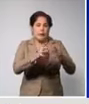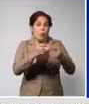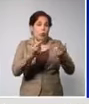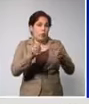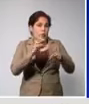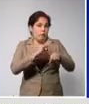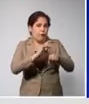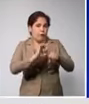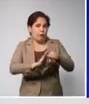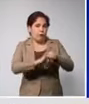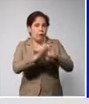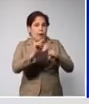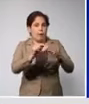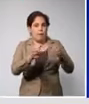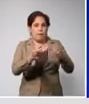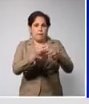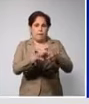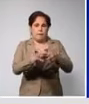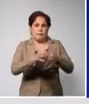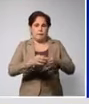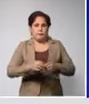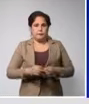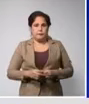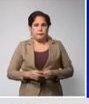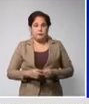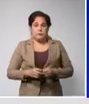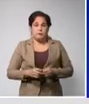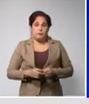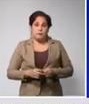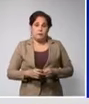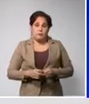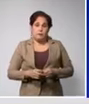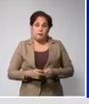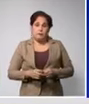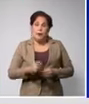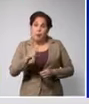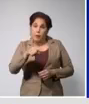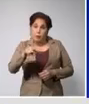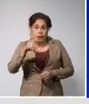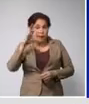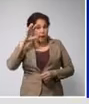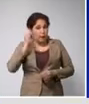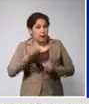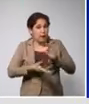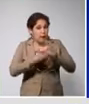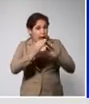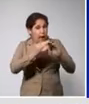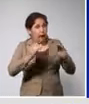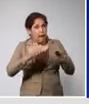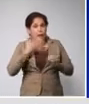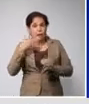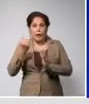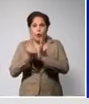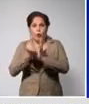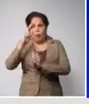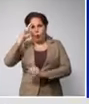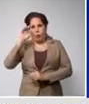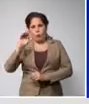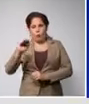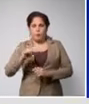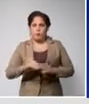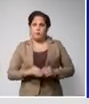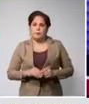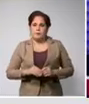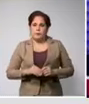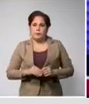va disminuyendo, expresión de que se den más altas que el número de casos. De esta